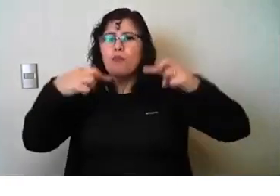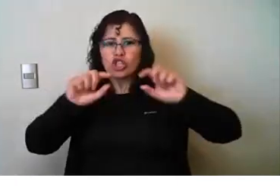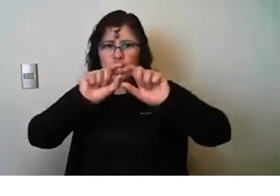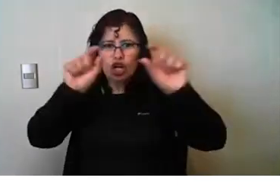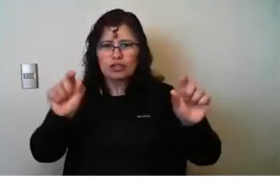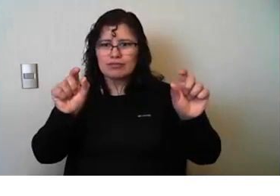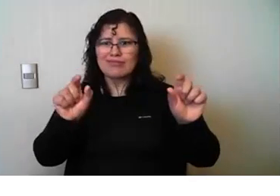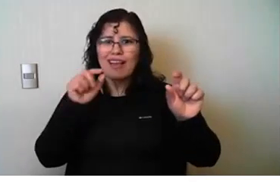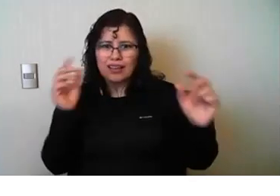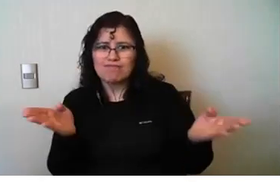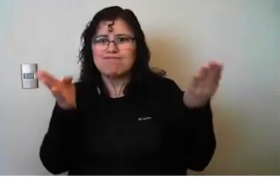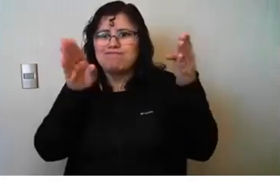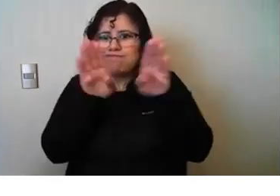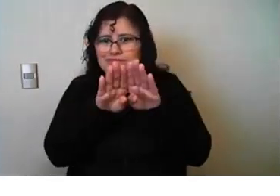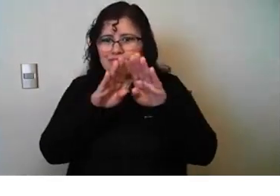fijarnos.